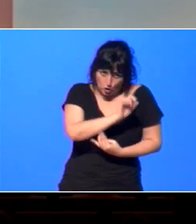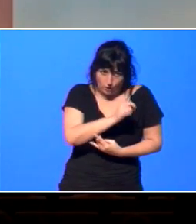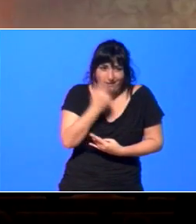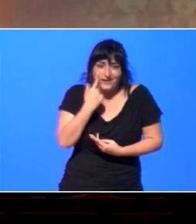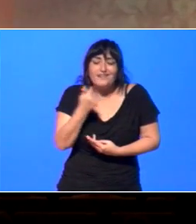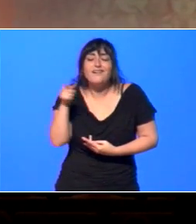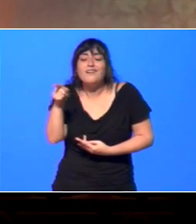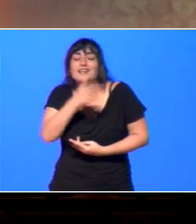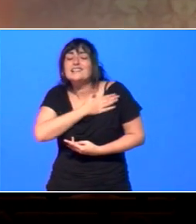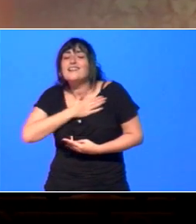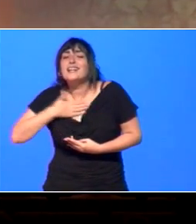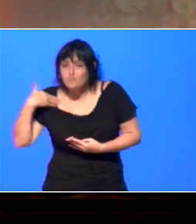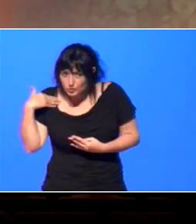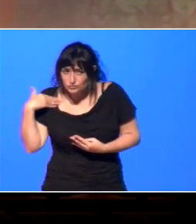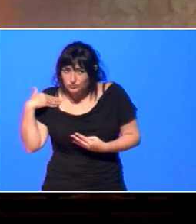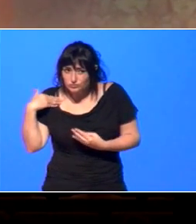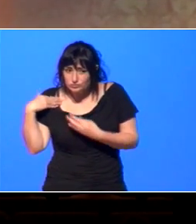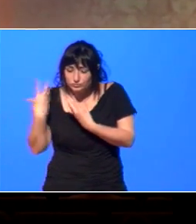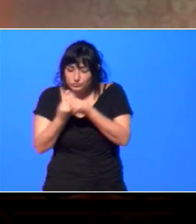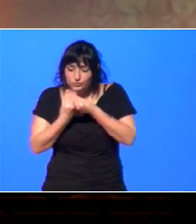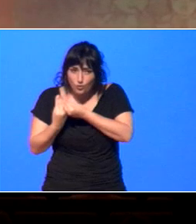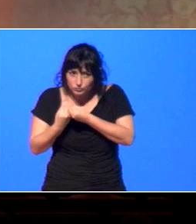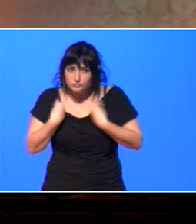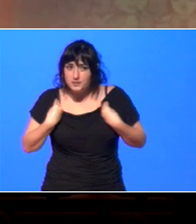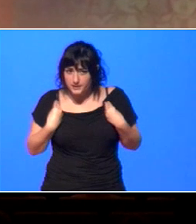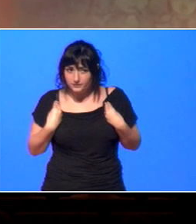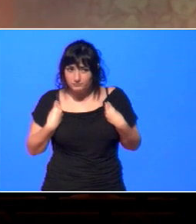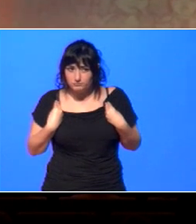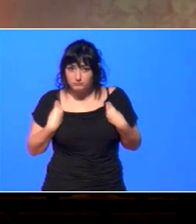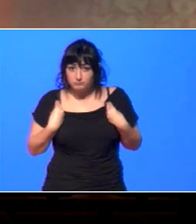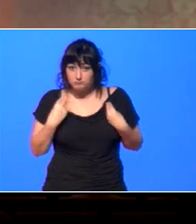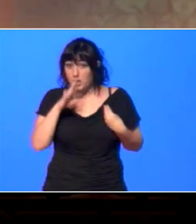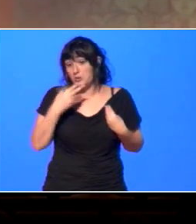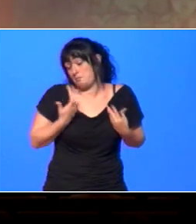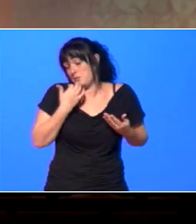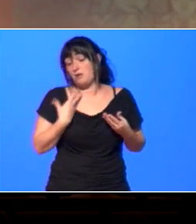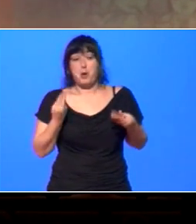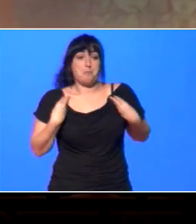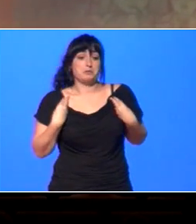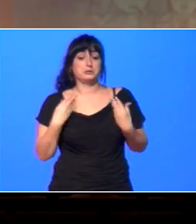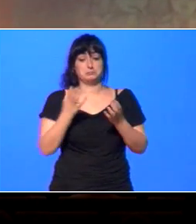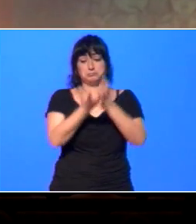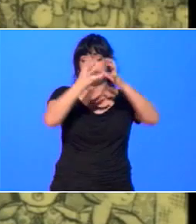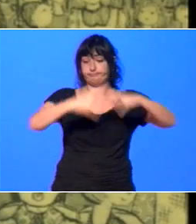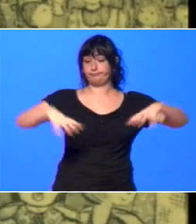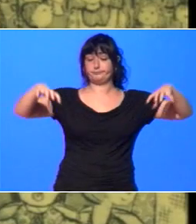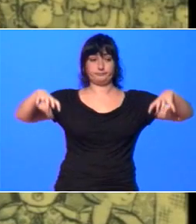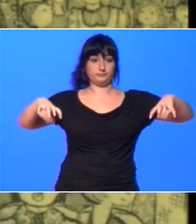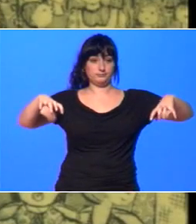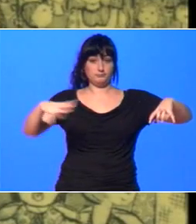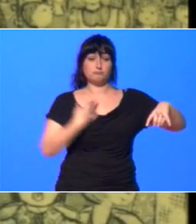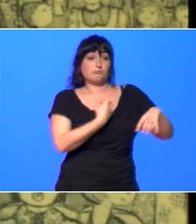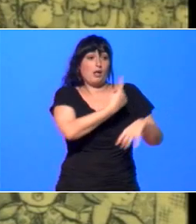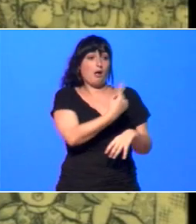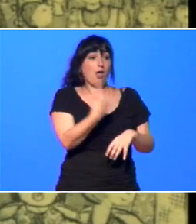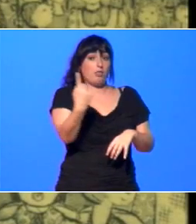juntos y cómo queremos vivir juntos. Porque podemos vivir separados, podemos vivir en cada uno